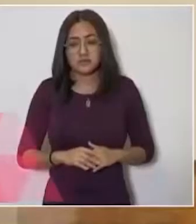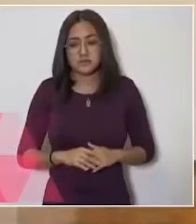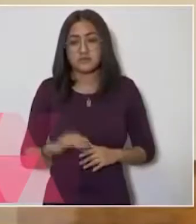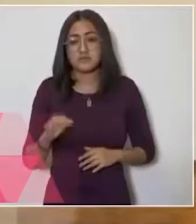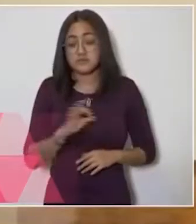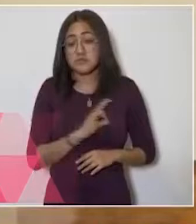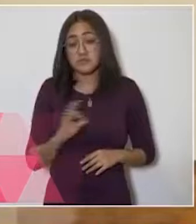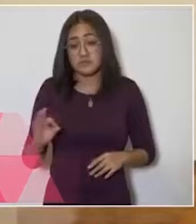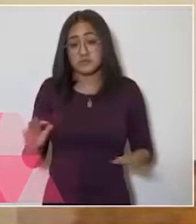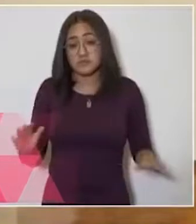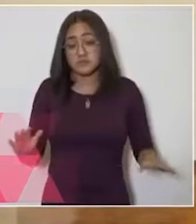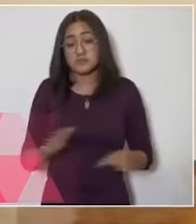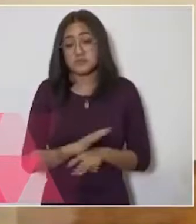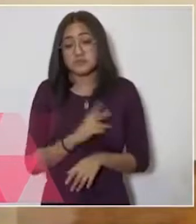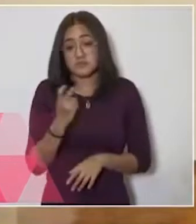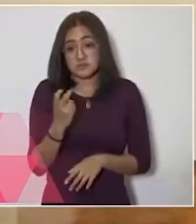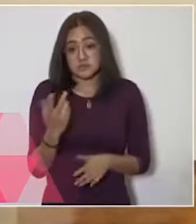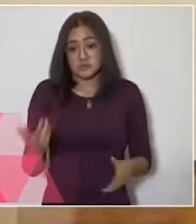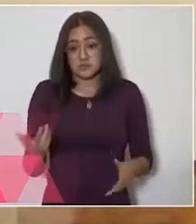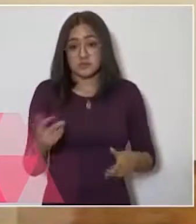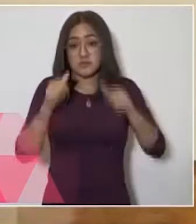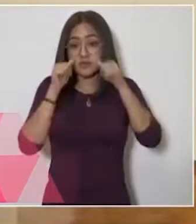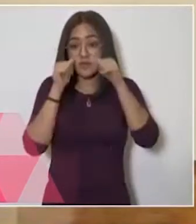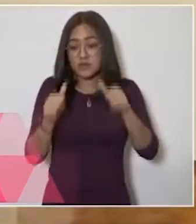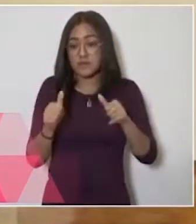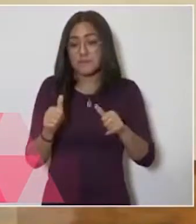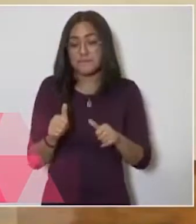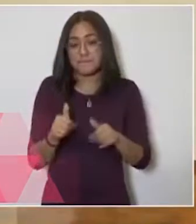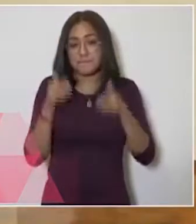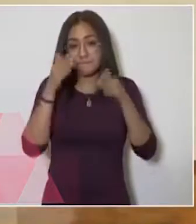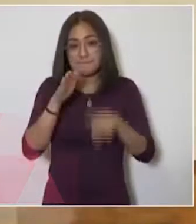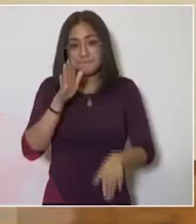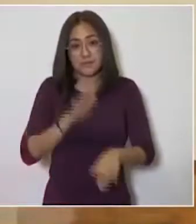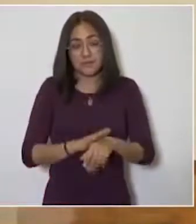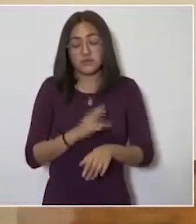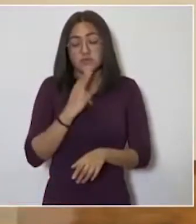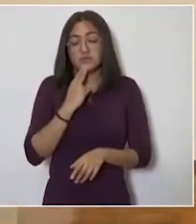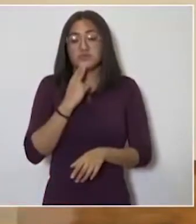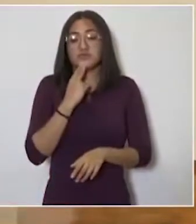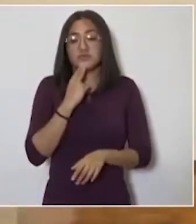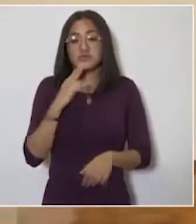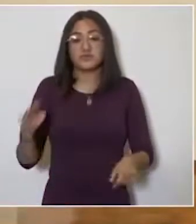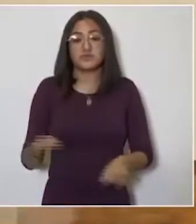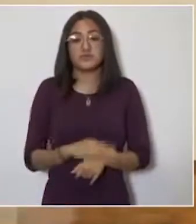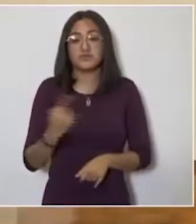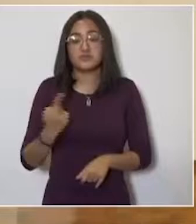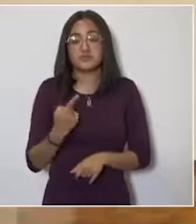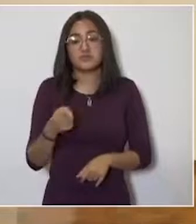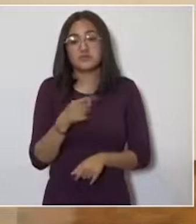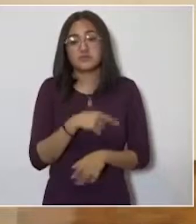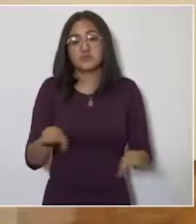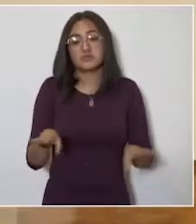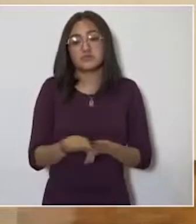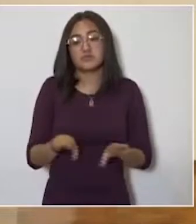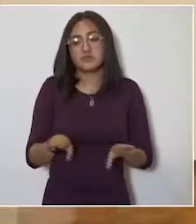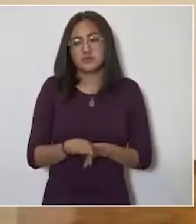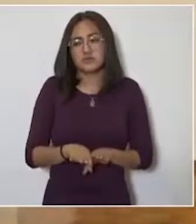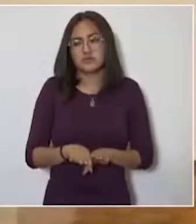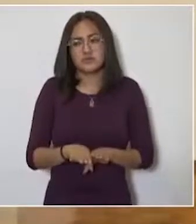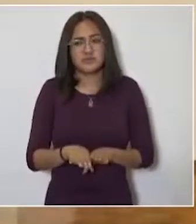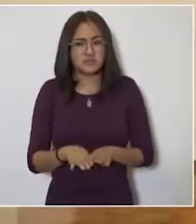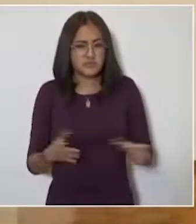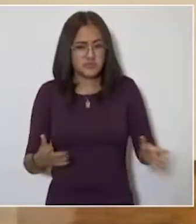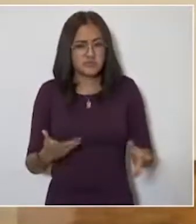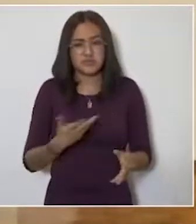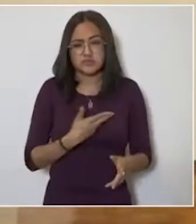vuelve una atención prioritaria porque son reuniones masivas porque hay